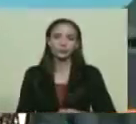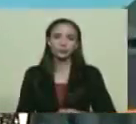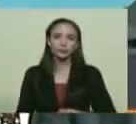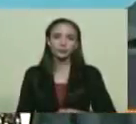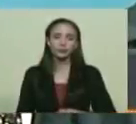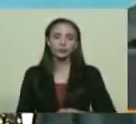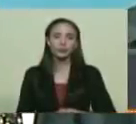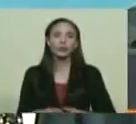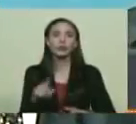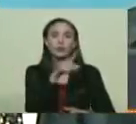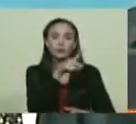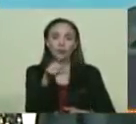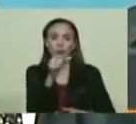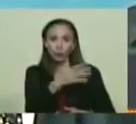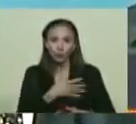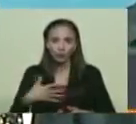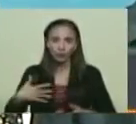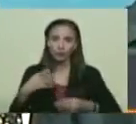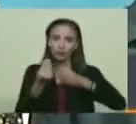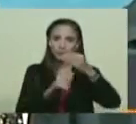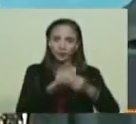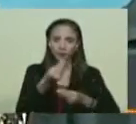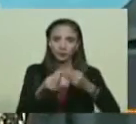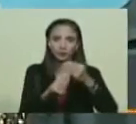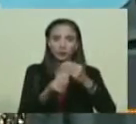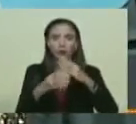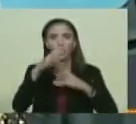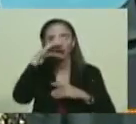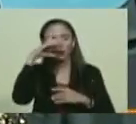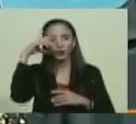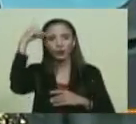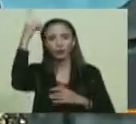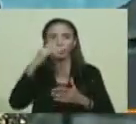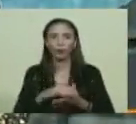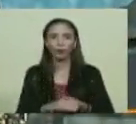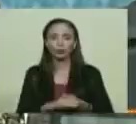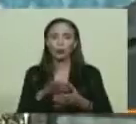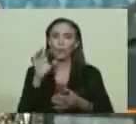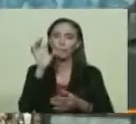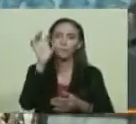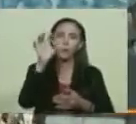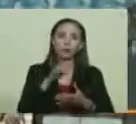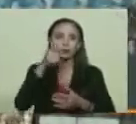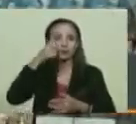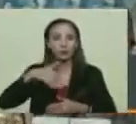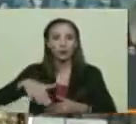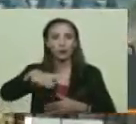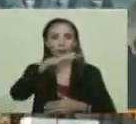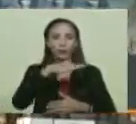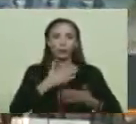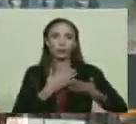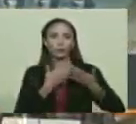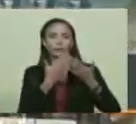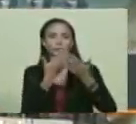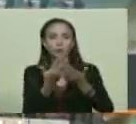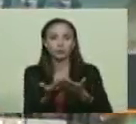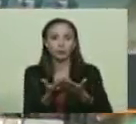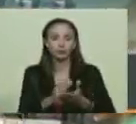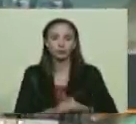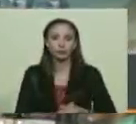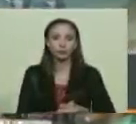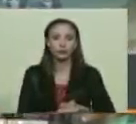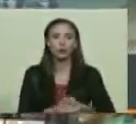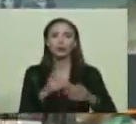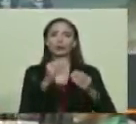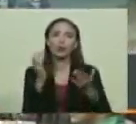Si así lo hicieren, que Dios, nuestra patria y nuestro pueblo se los premien. Si no, que se